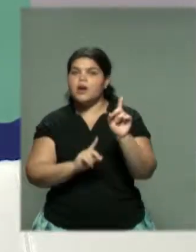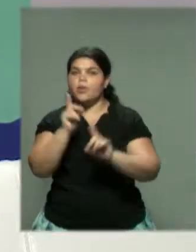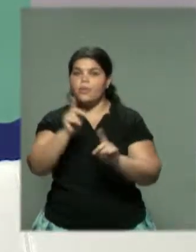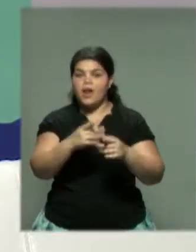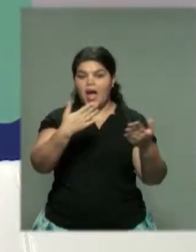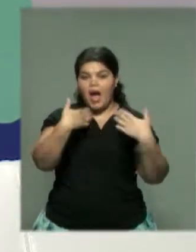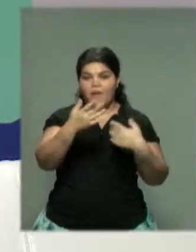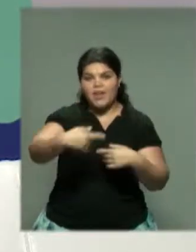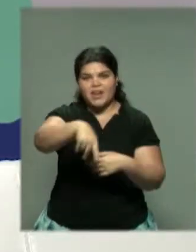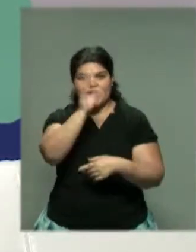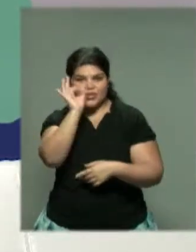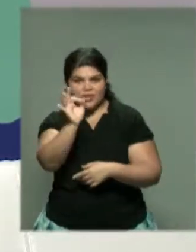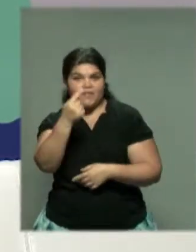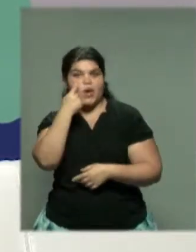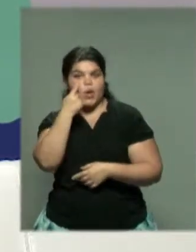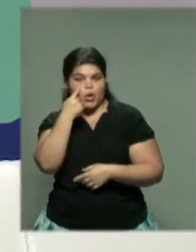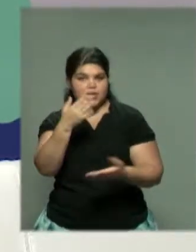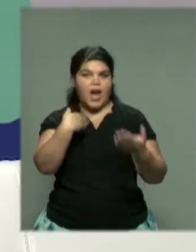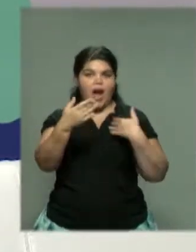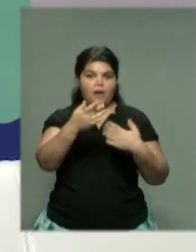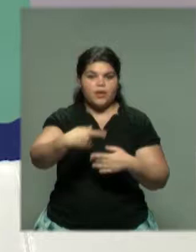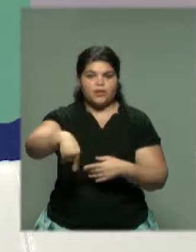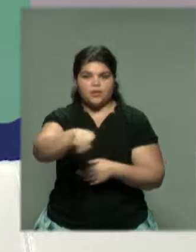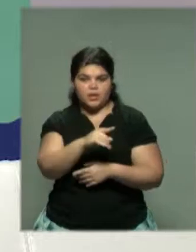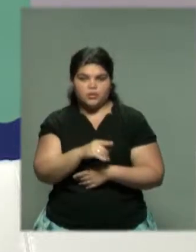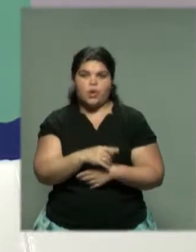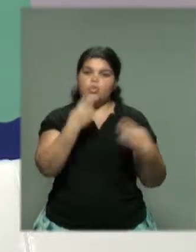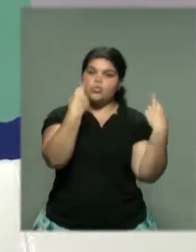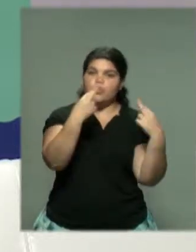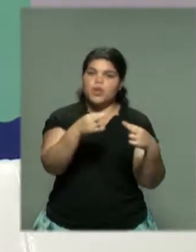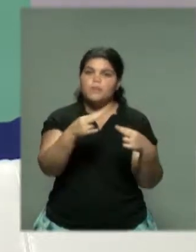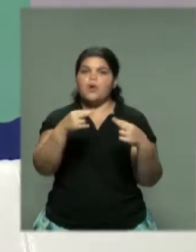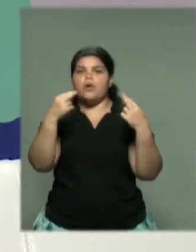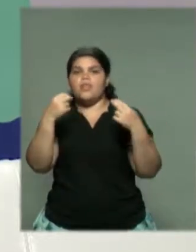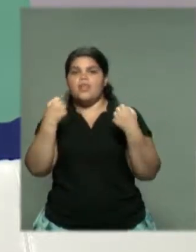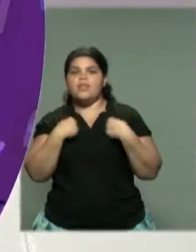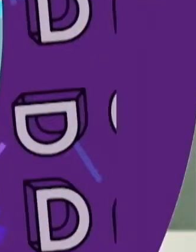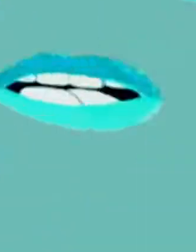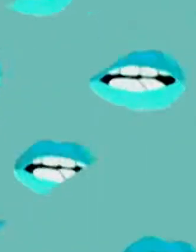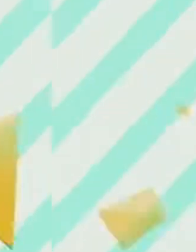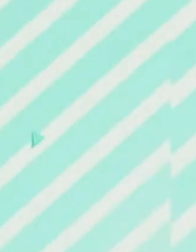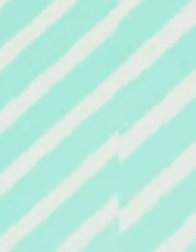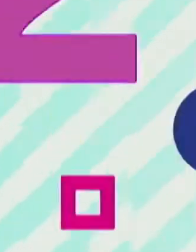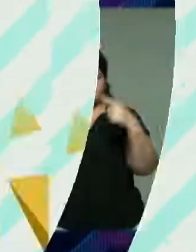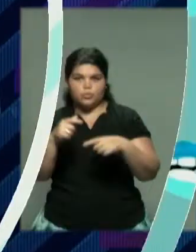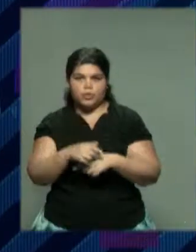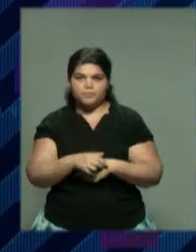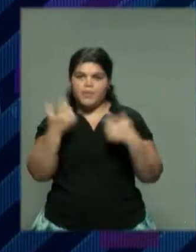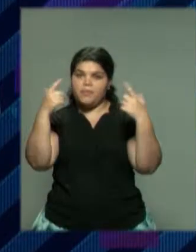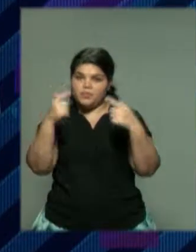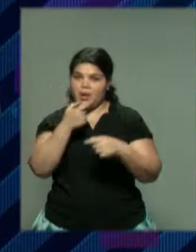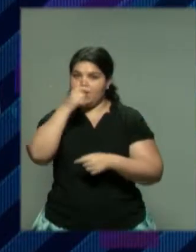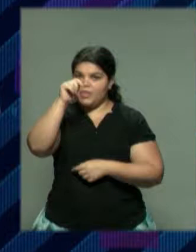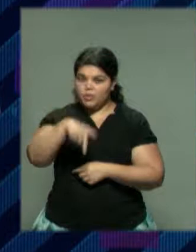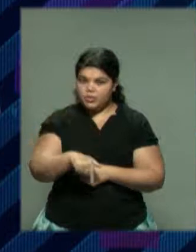con quienes saben de esto acerca del deporte aventura o turismo aventura. En Mendoza, y vamos a un dato más específico,